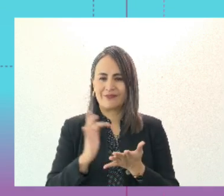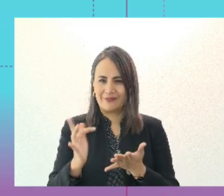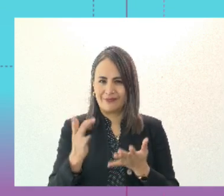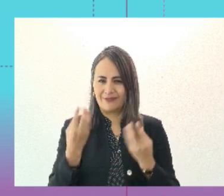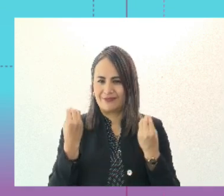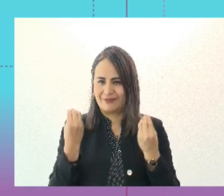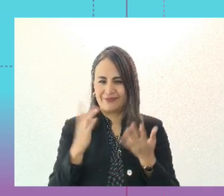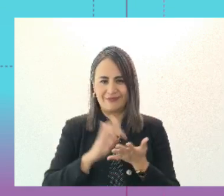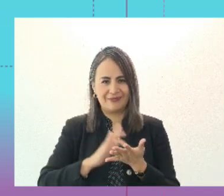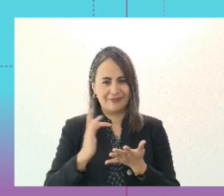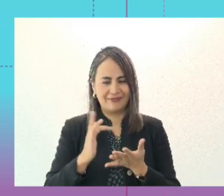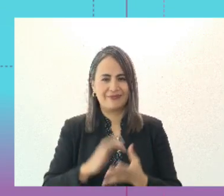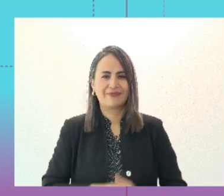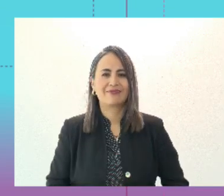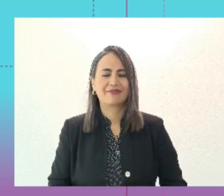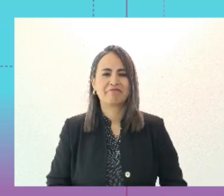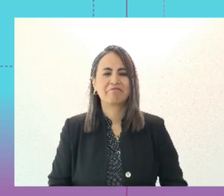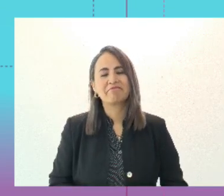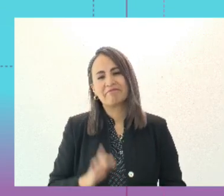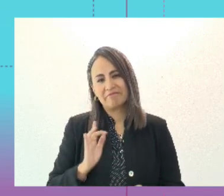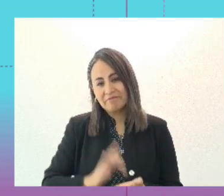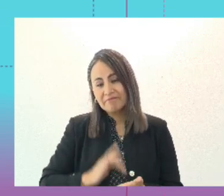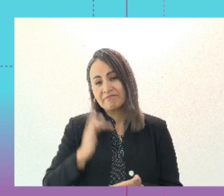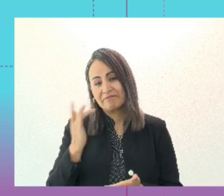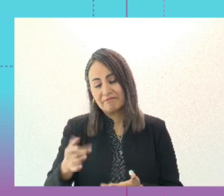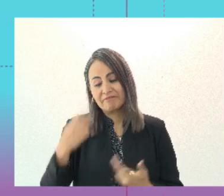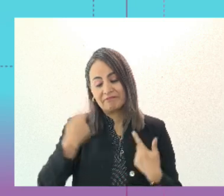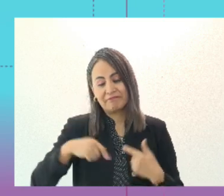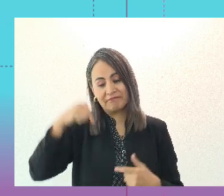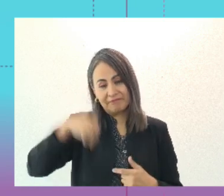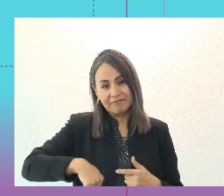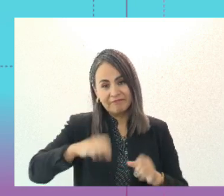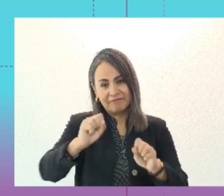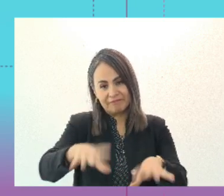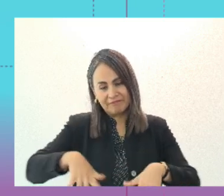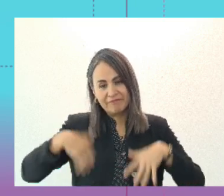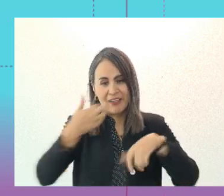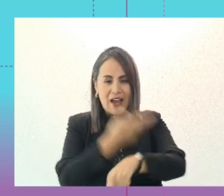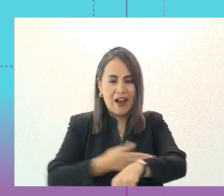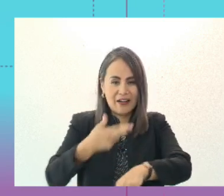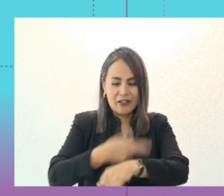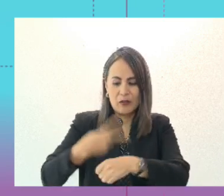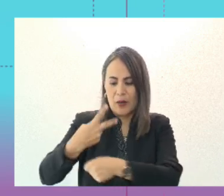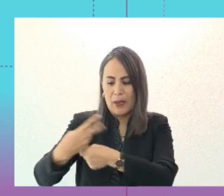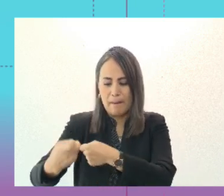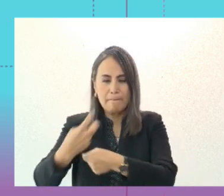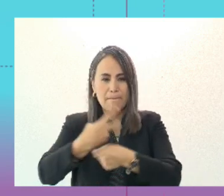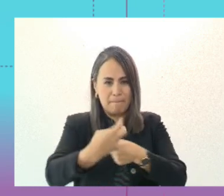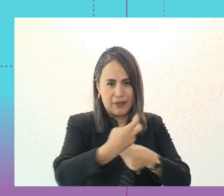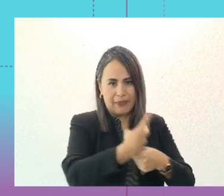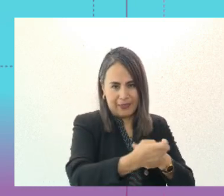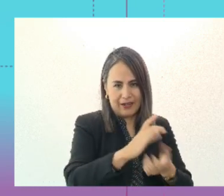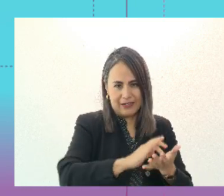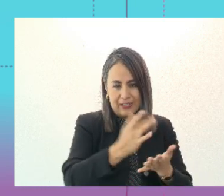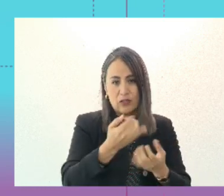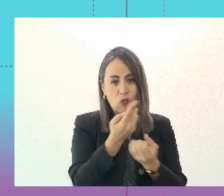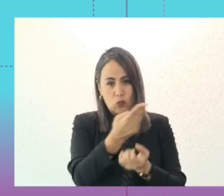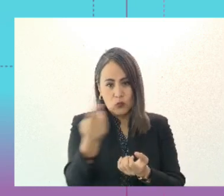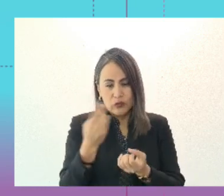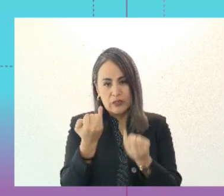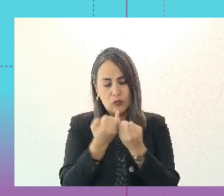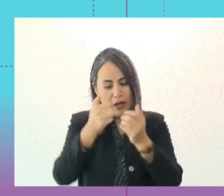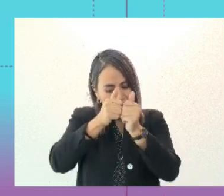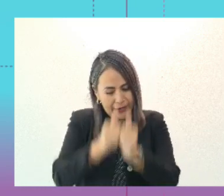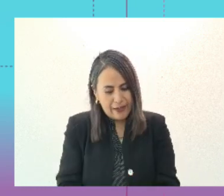Muchas gracias. Agradecerle sobre todo a los organizadores por la invitación, pero a ustedes que aquí siguen a